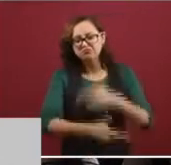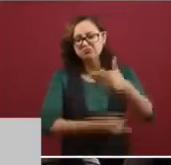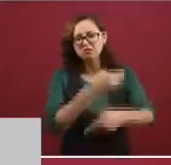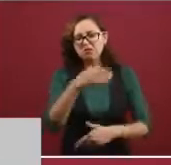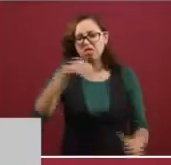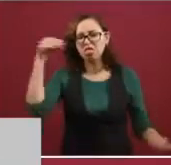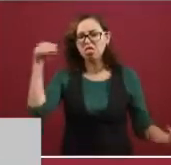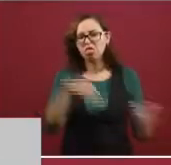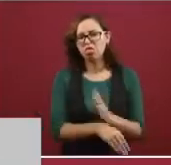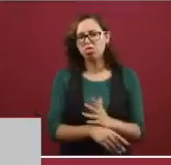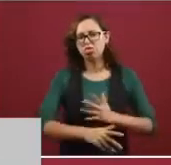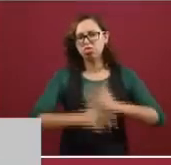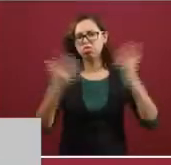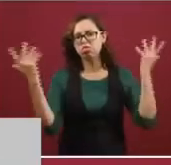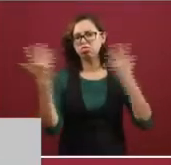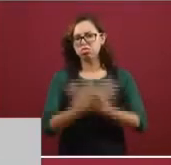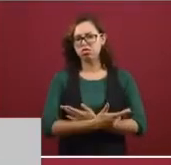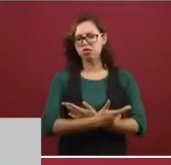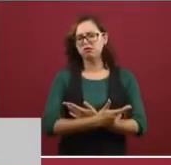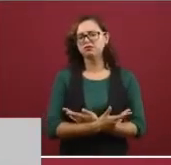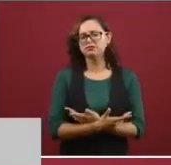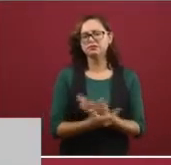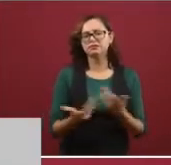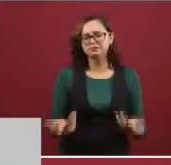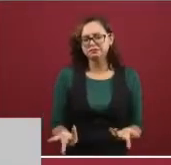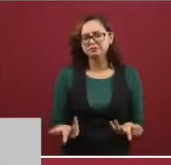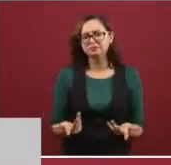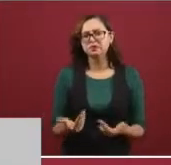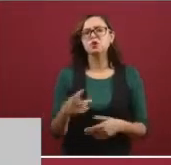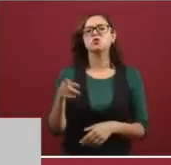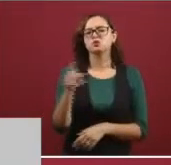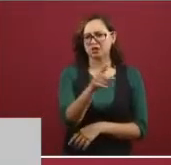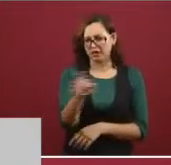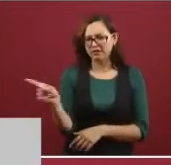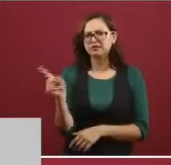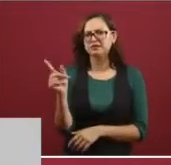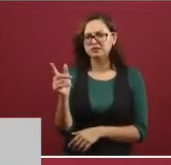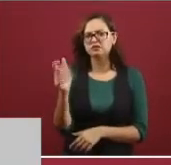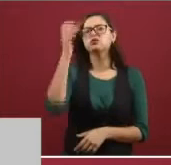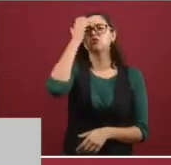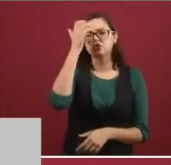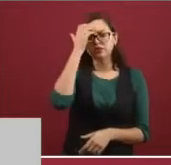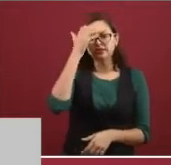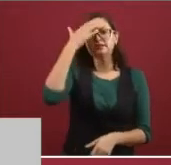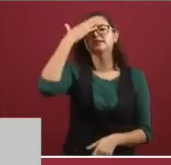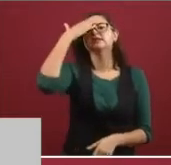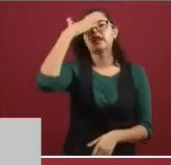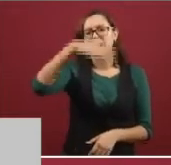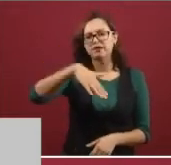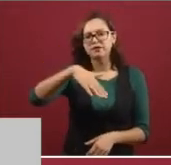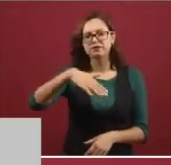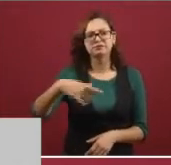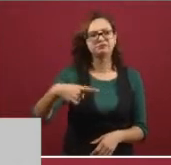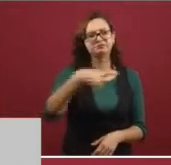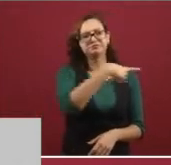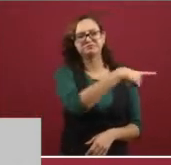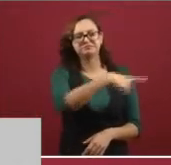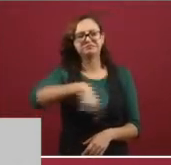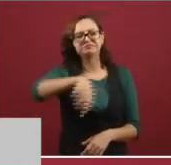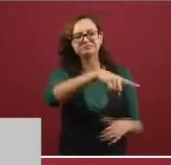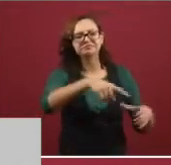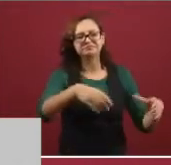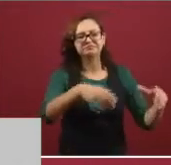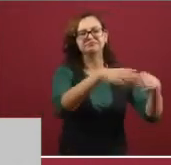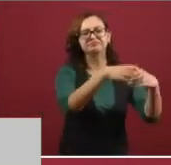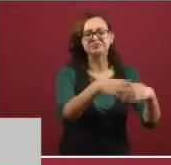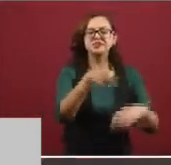con presupuesto y reducción de impuestos en los primeros 3 años de gobierno y los últimos 3 años del sexenio contribuirá para el desarrollo de México. Sembrar